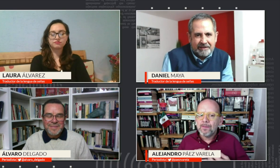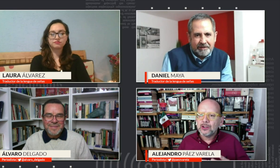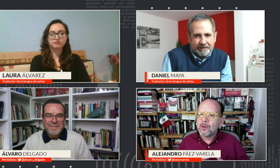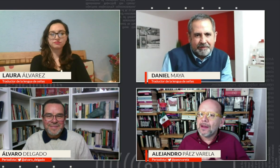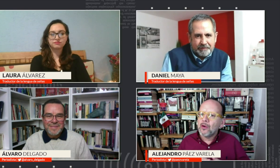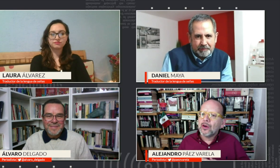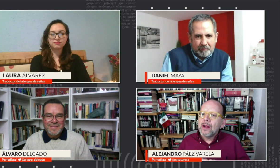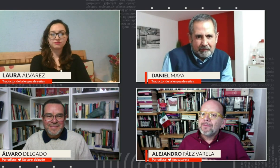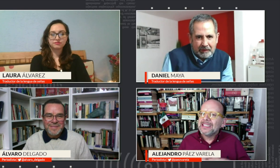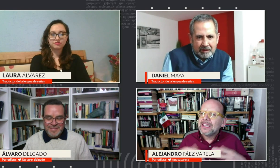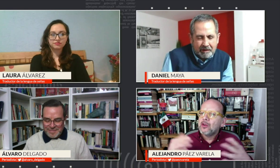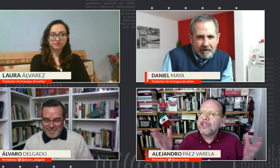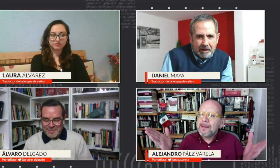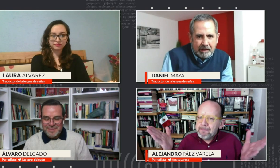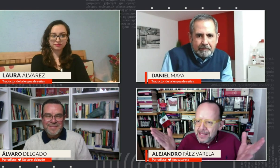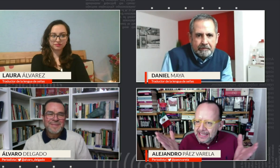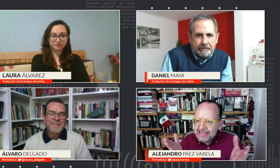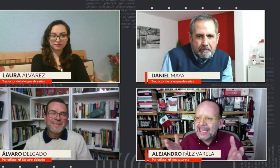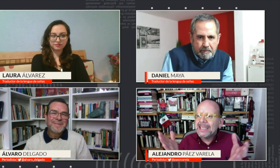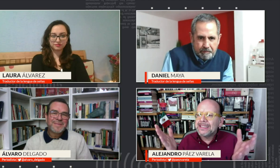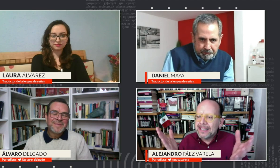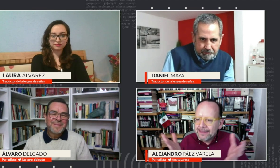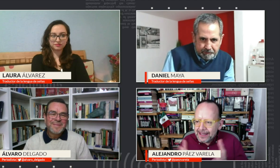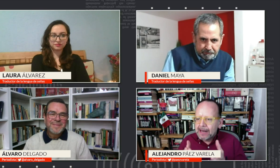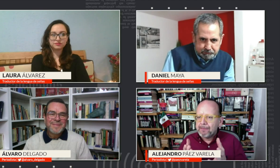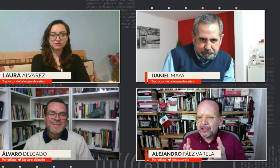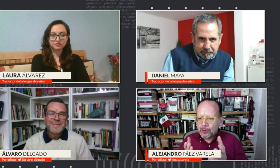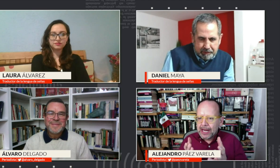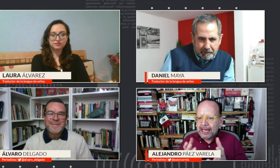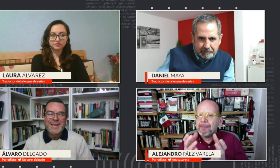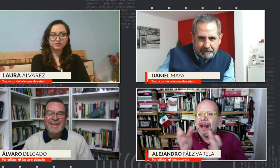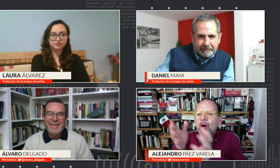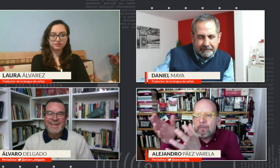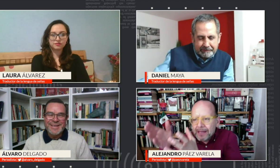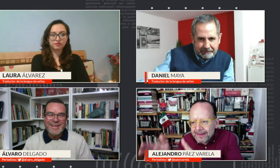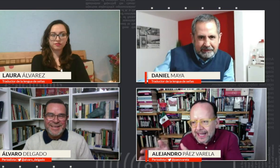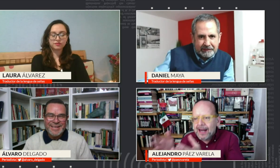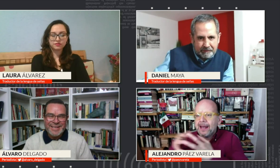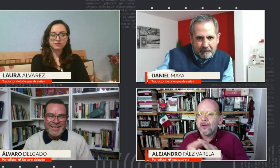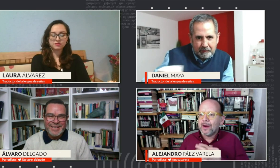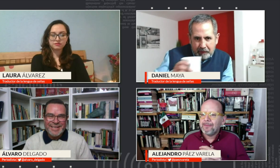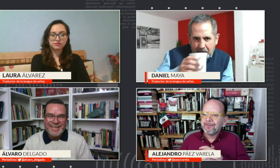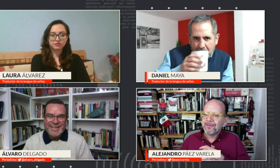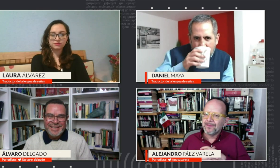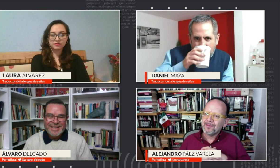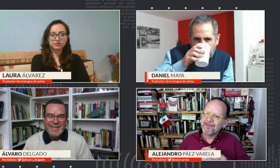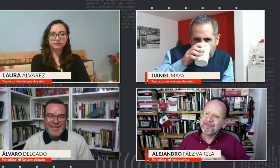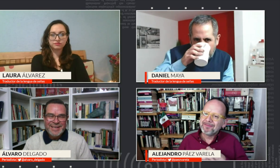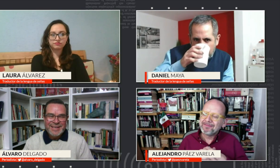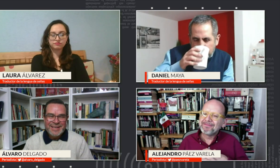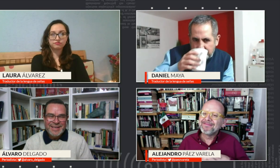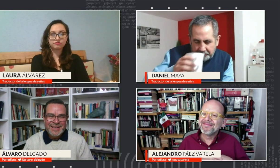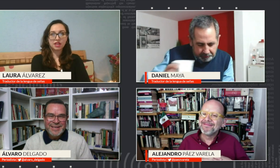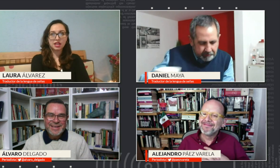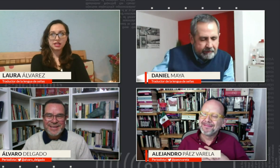entender a López Obrador? ¿Desde dónde empieza el entender al personaje para comprender la lengua?